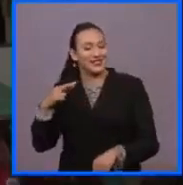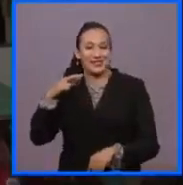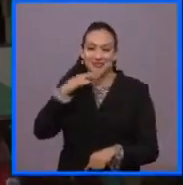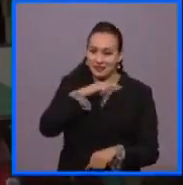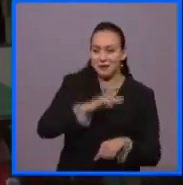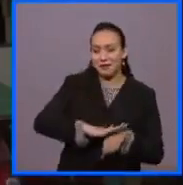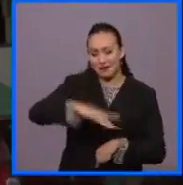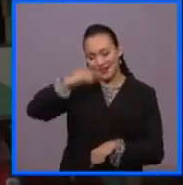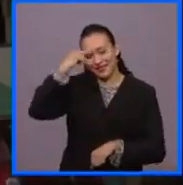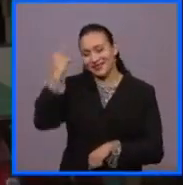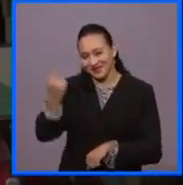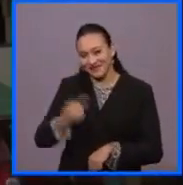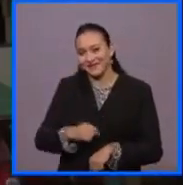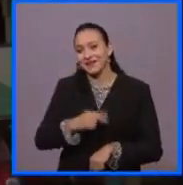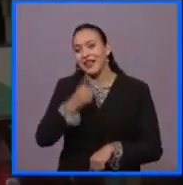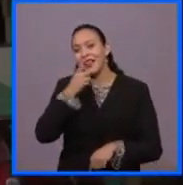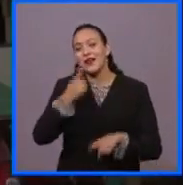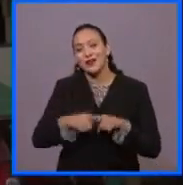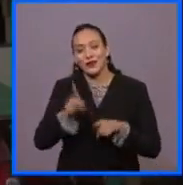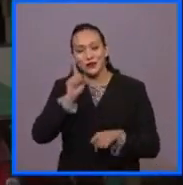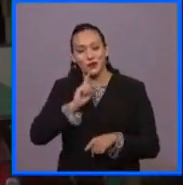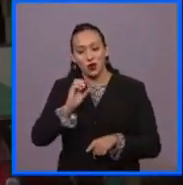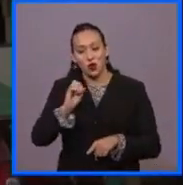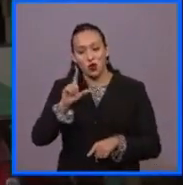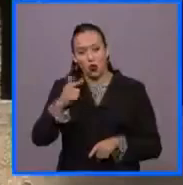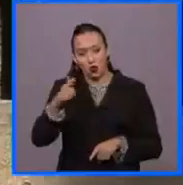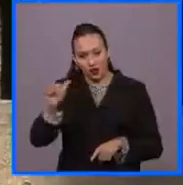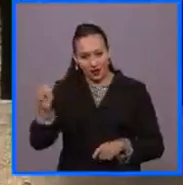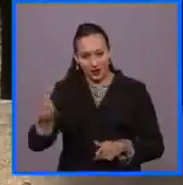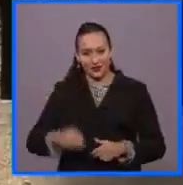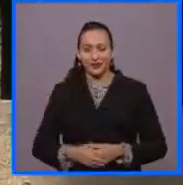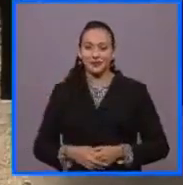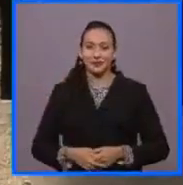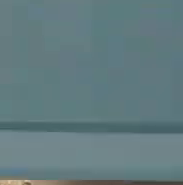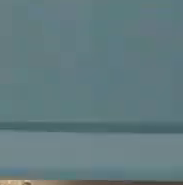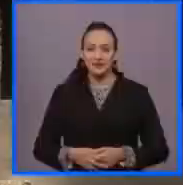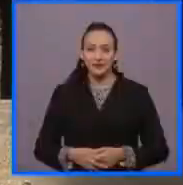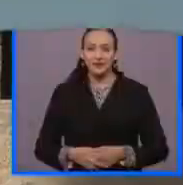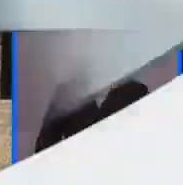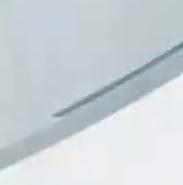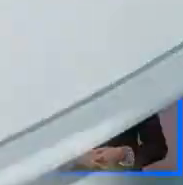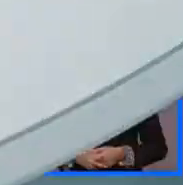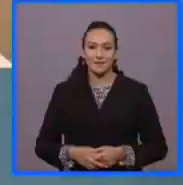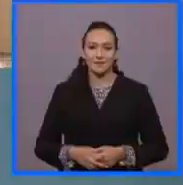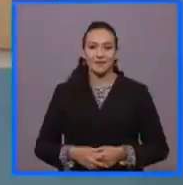la jueza de distrito Olga María Arellano Estrada.